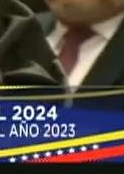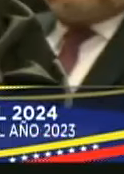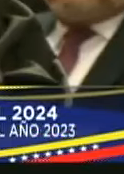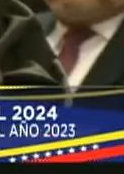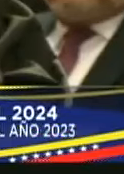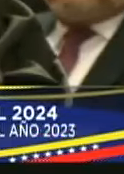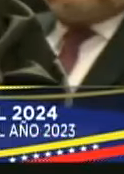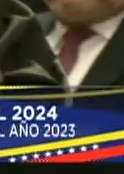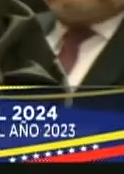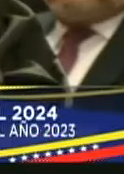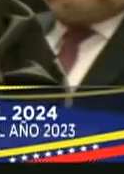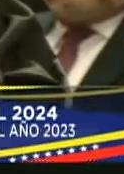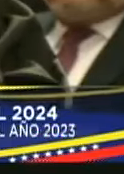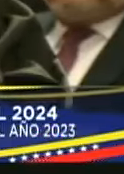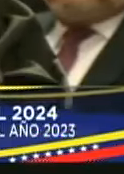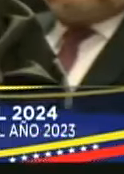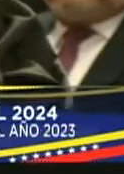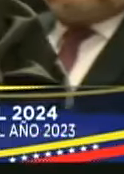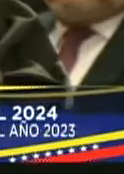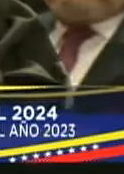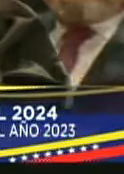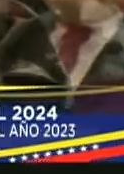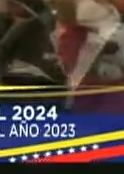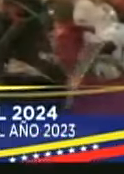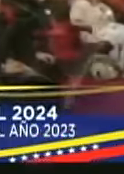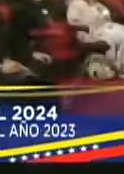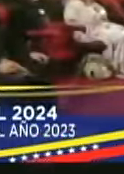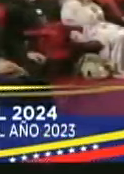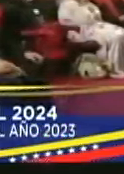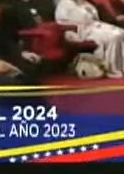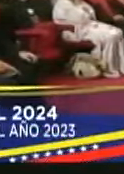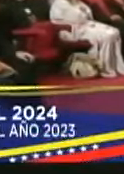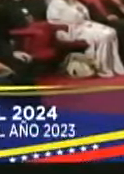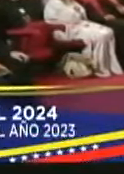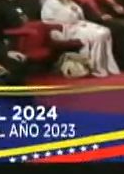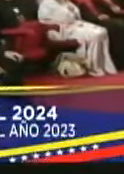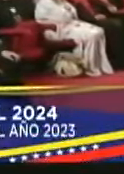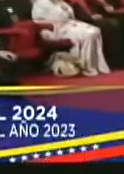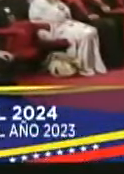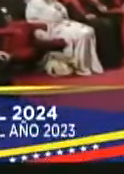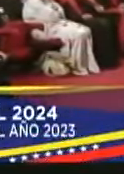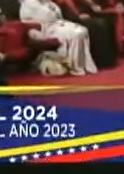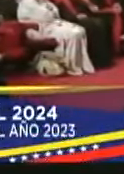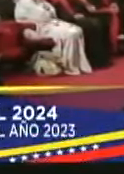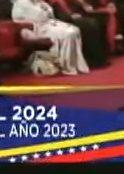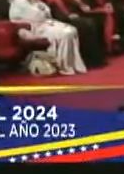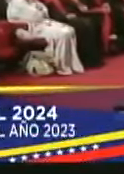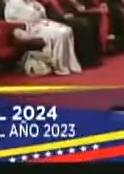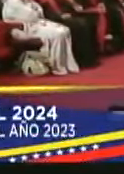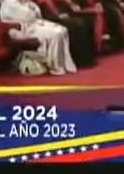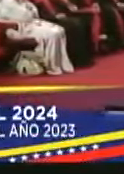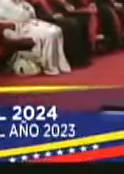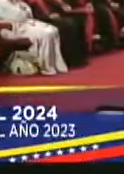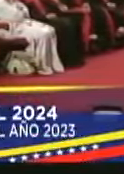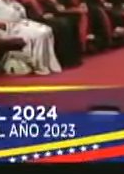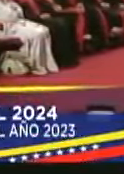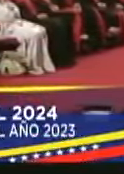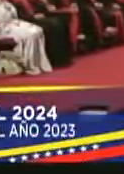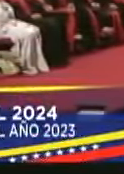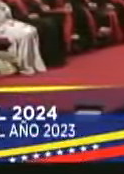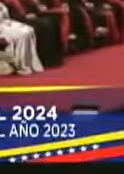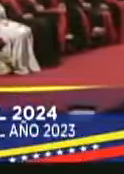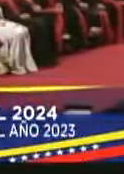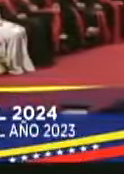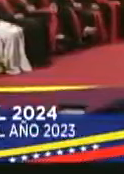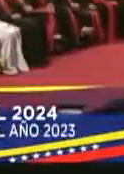Poder Popular, el honorable cuerpo diplomático acreditado en el país y oficiales generales y almirantes integrantes del Estado Mayor Superior de la